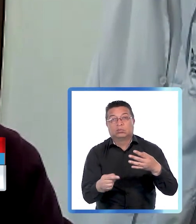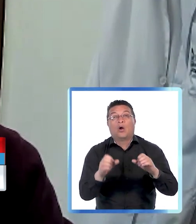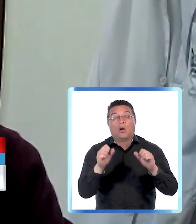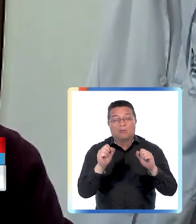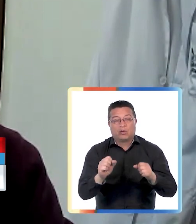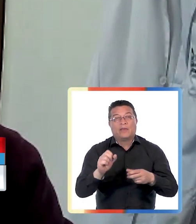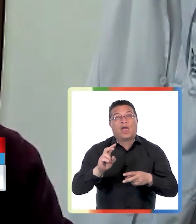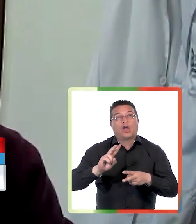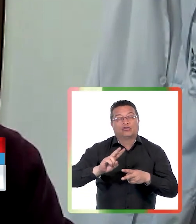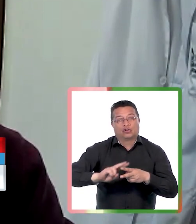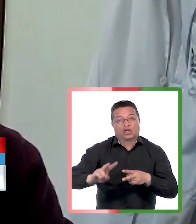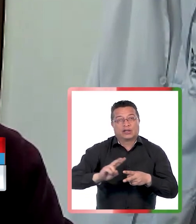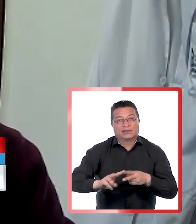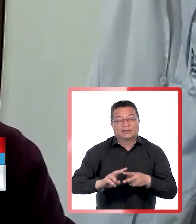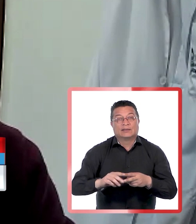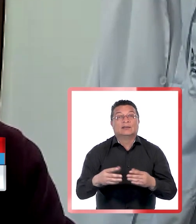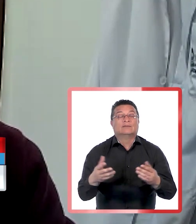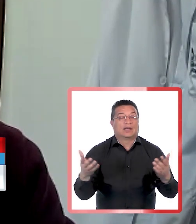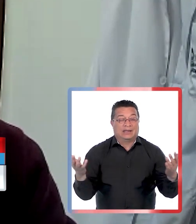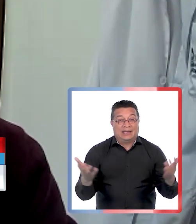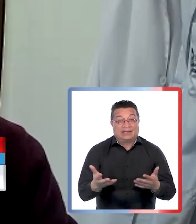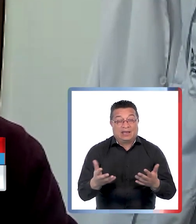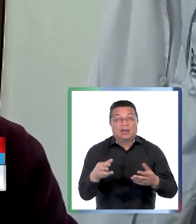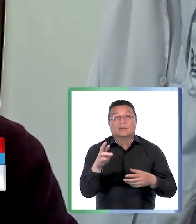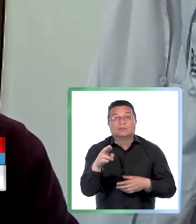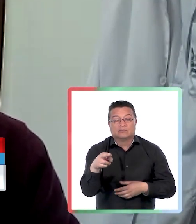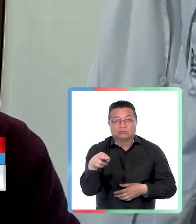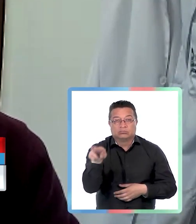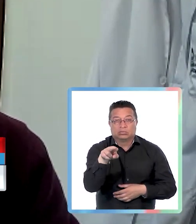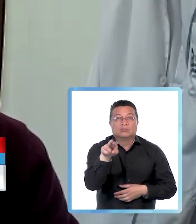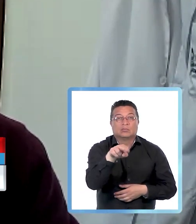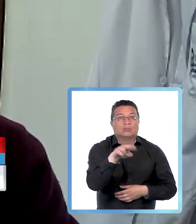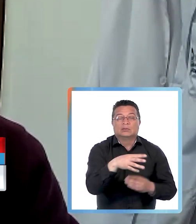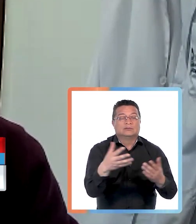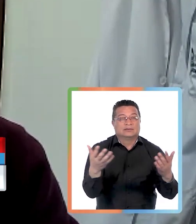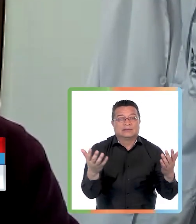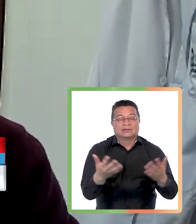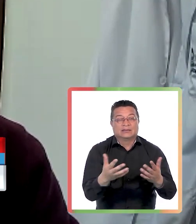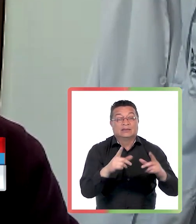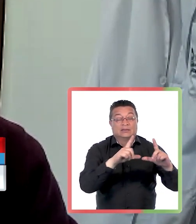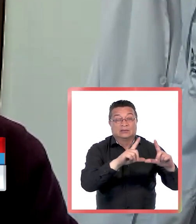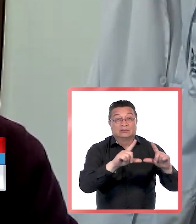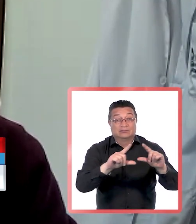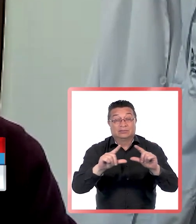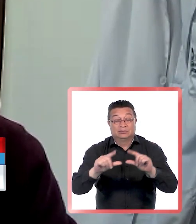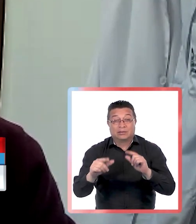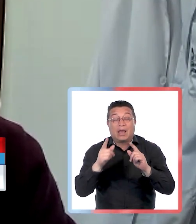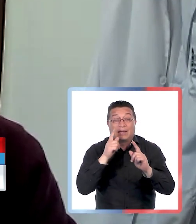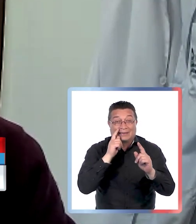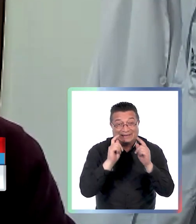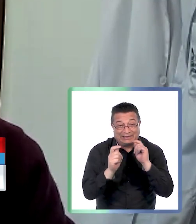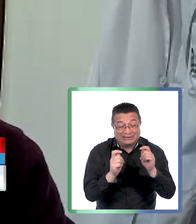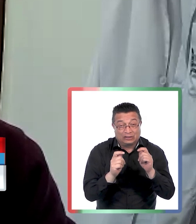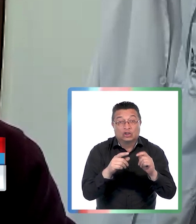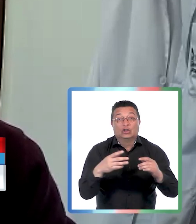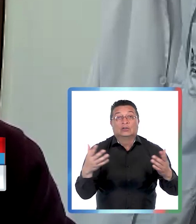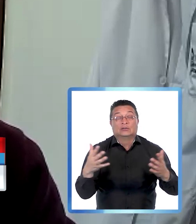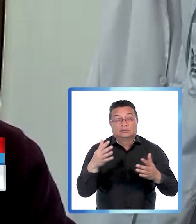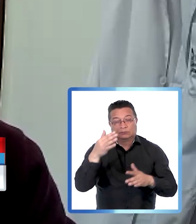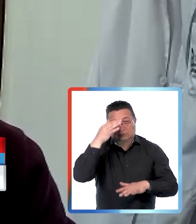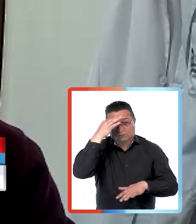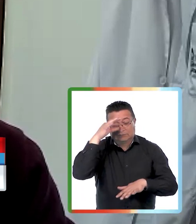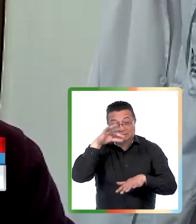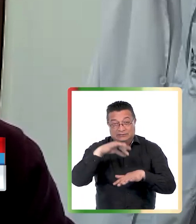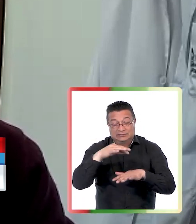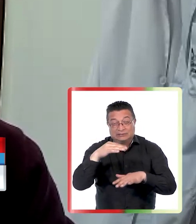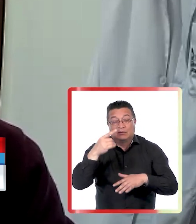aspectos que se pueden corregir y que redundan en la disminución del riesgo de